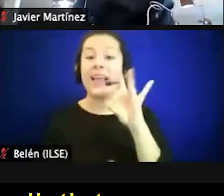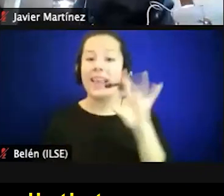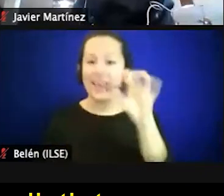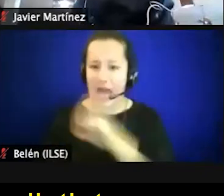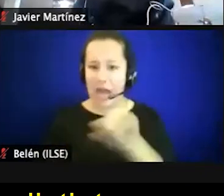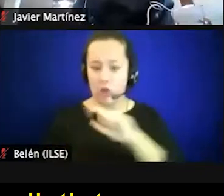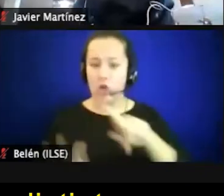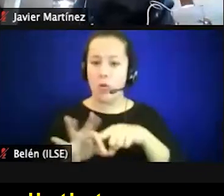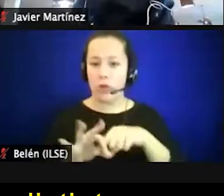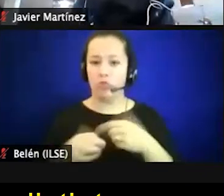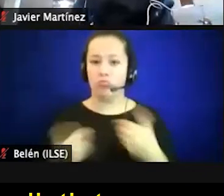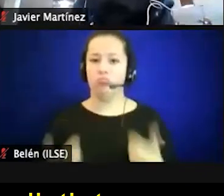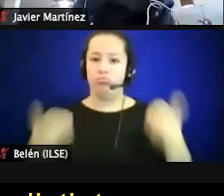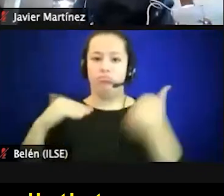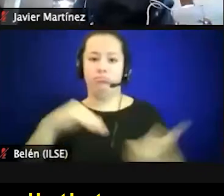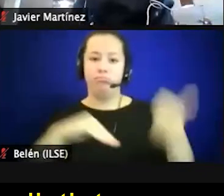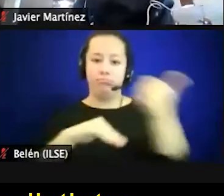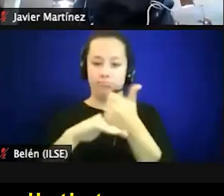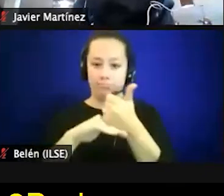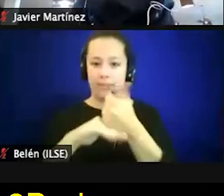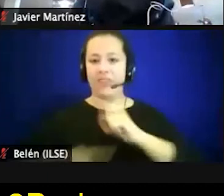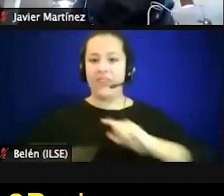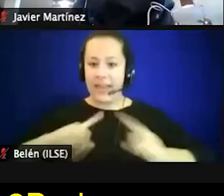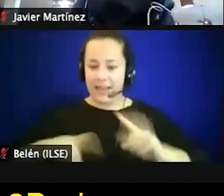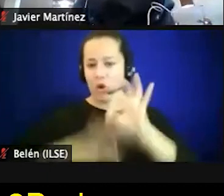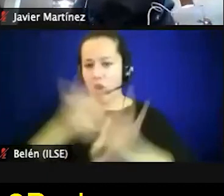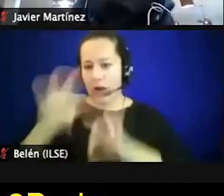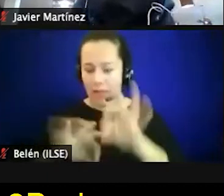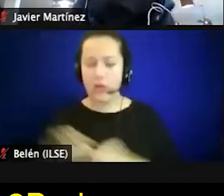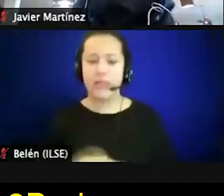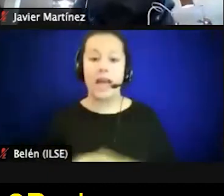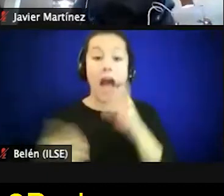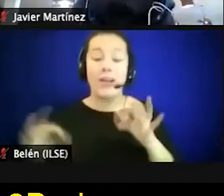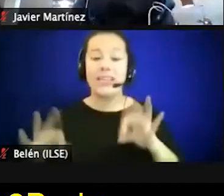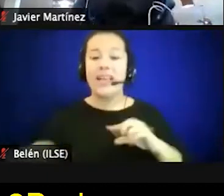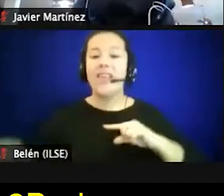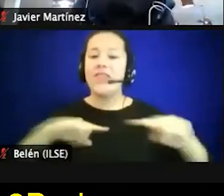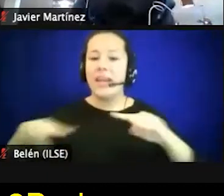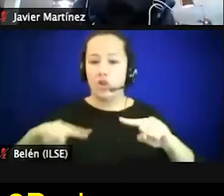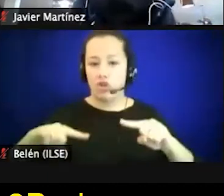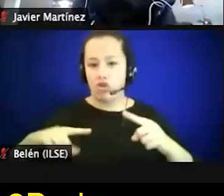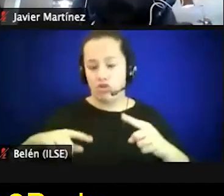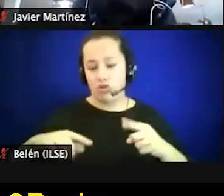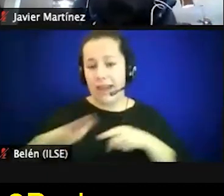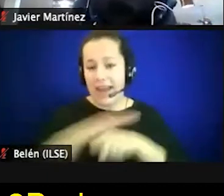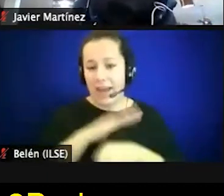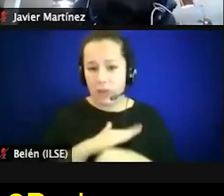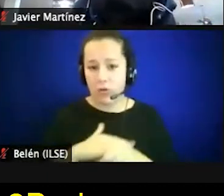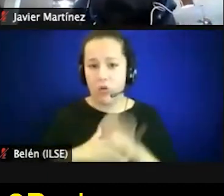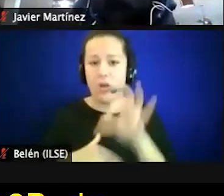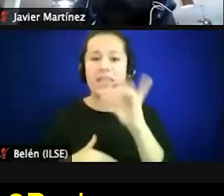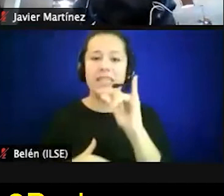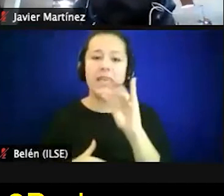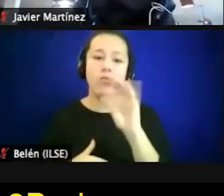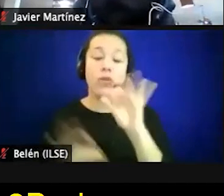distintas organizaciones y actualmente es el director ejecutivo de Ship2B, que es una entidad que organiza un foro, un congreso